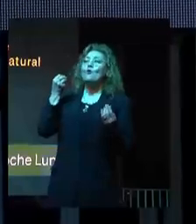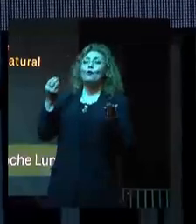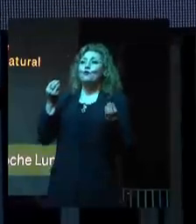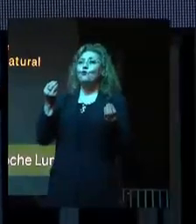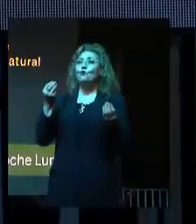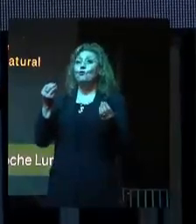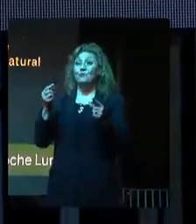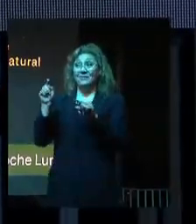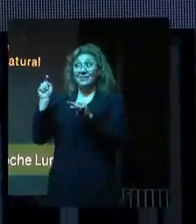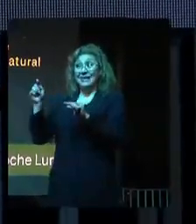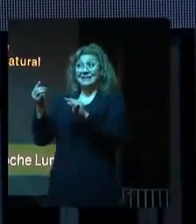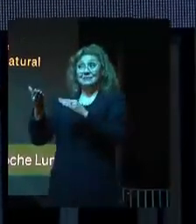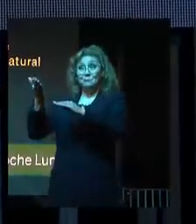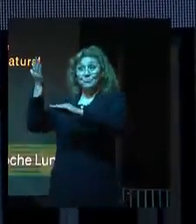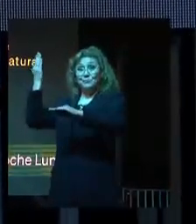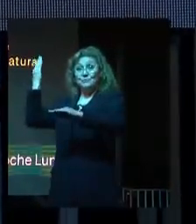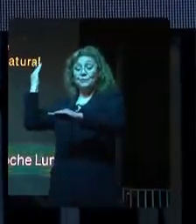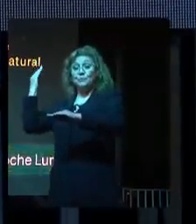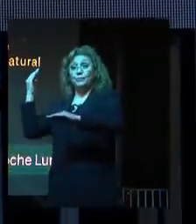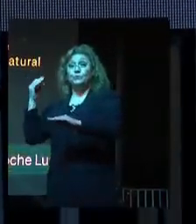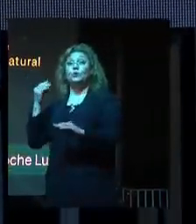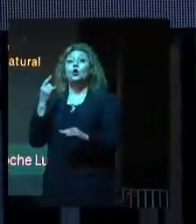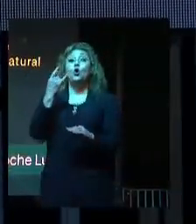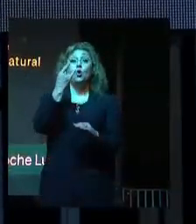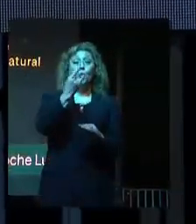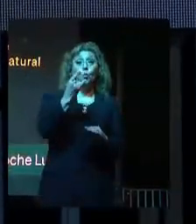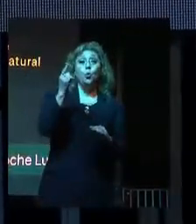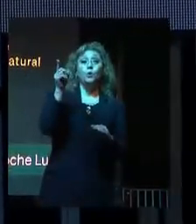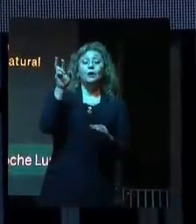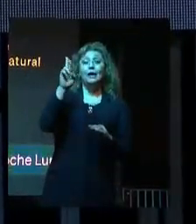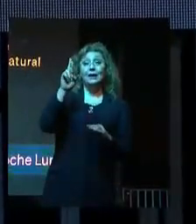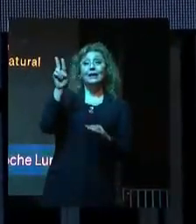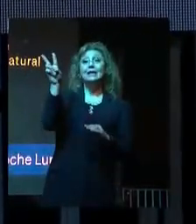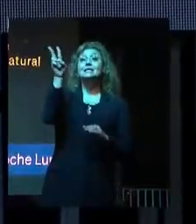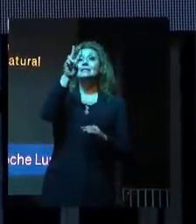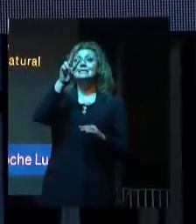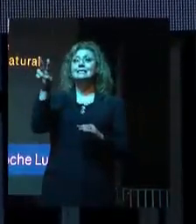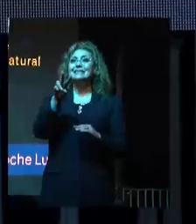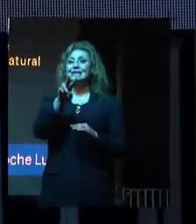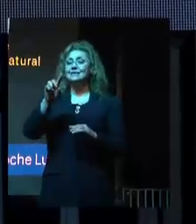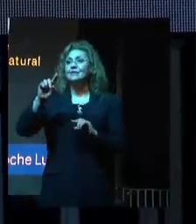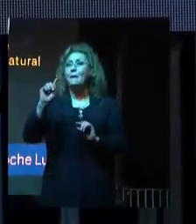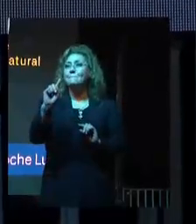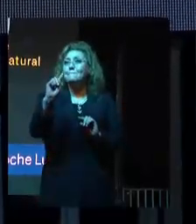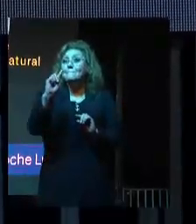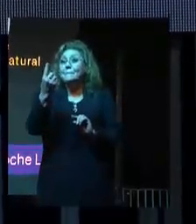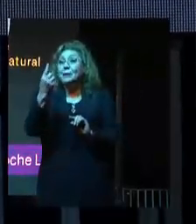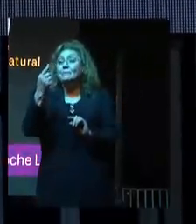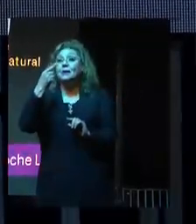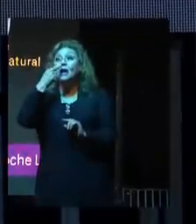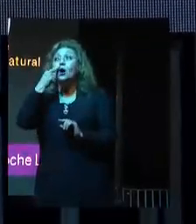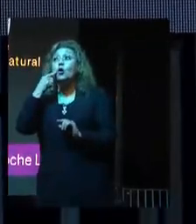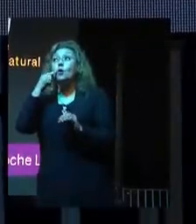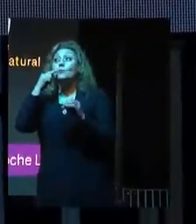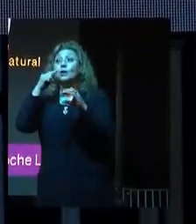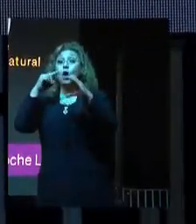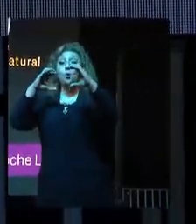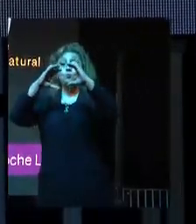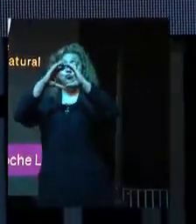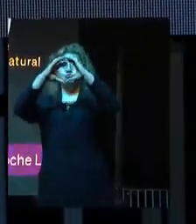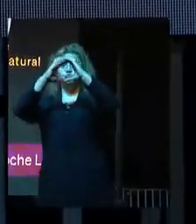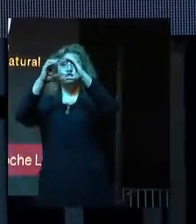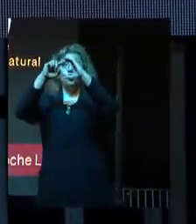En esa época Rusia, que era la Unión Soviética, fue la primera que puso un hombre a dar vuelta alrededor de la Tierra.